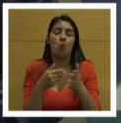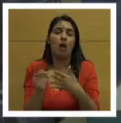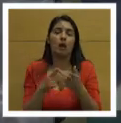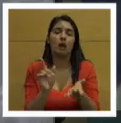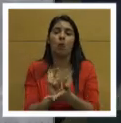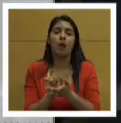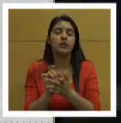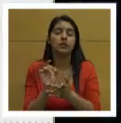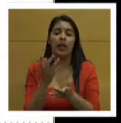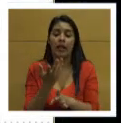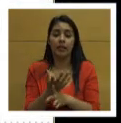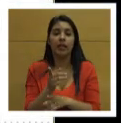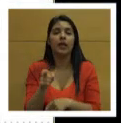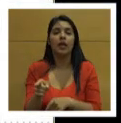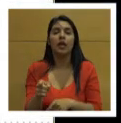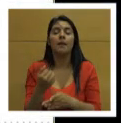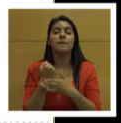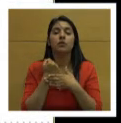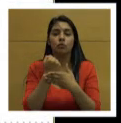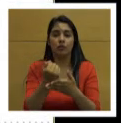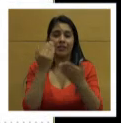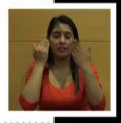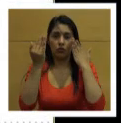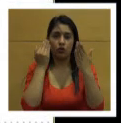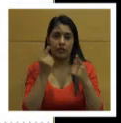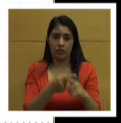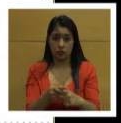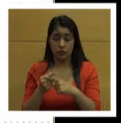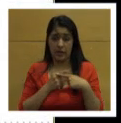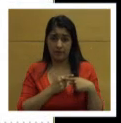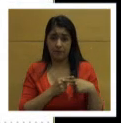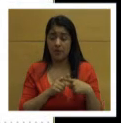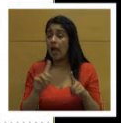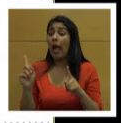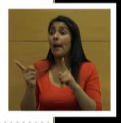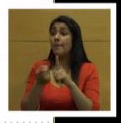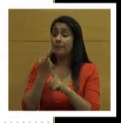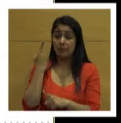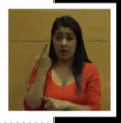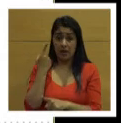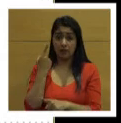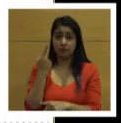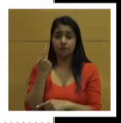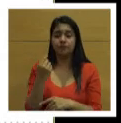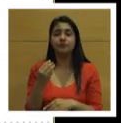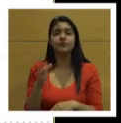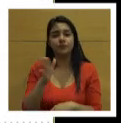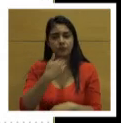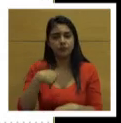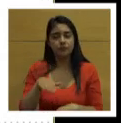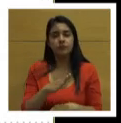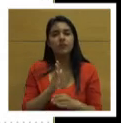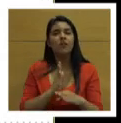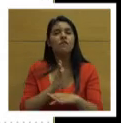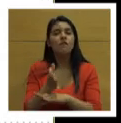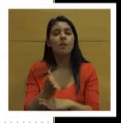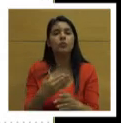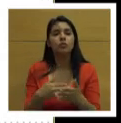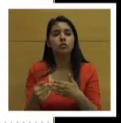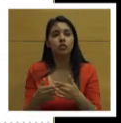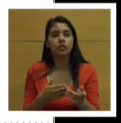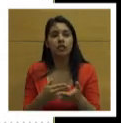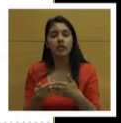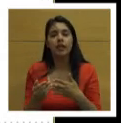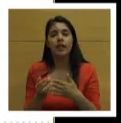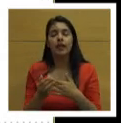digamos, hacerle ayuda legal, psicológica y social. La primera visita a nosotros como Servicio Nacional de la Mujer nos toca ir, muchas veces nos ha